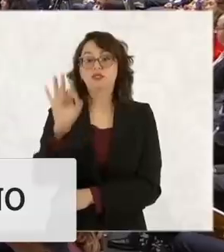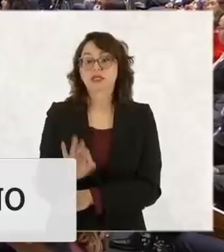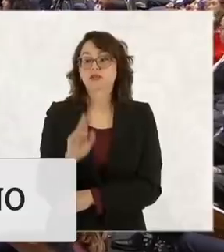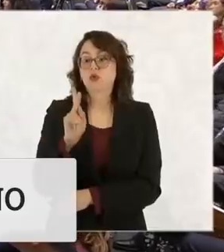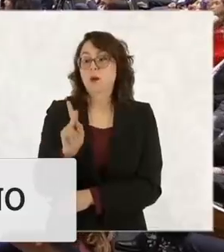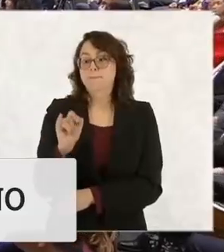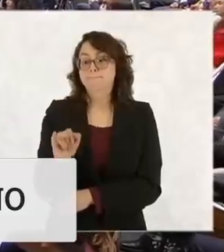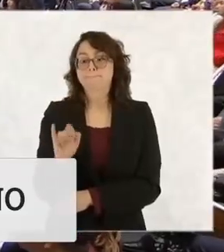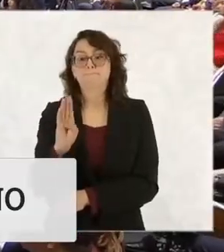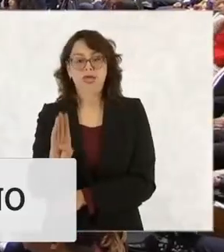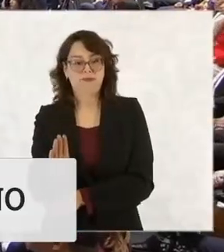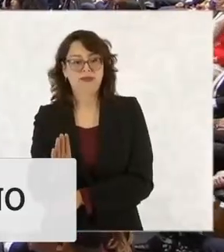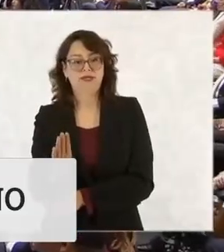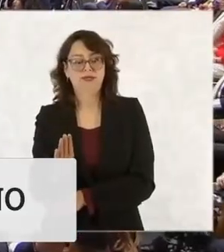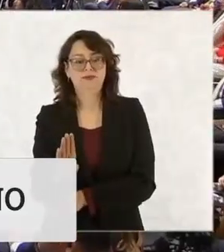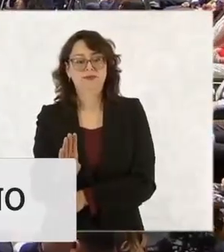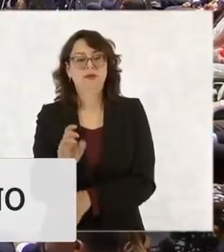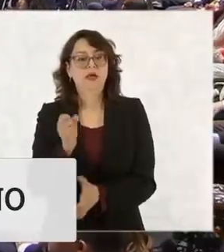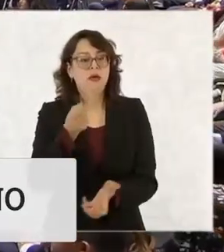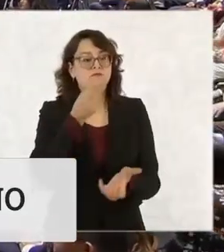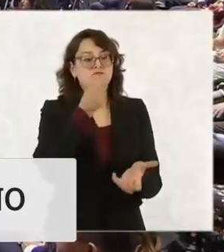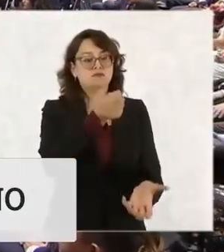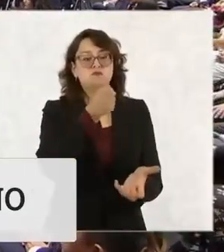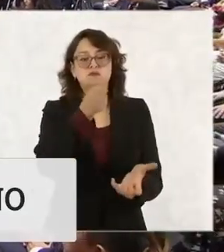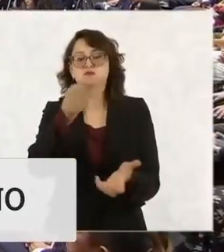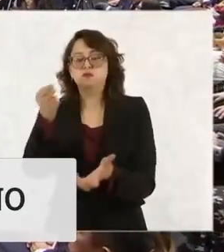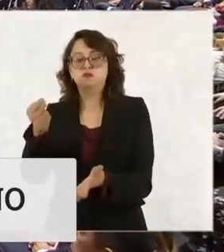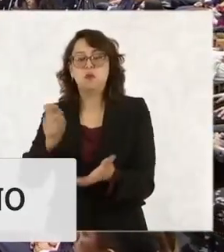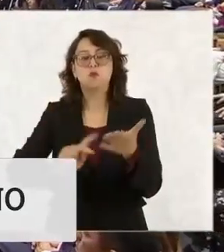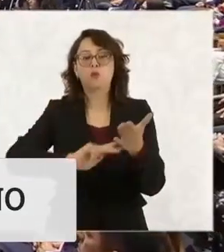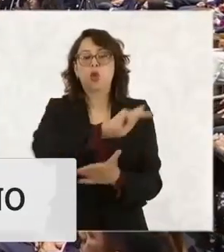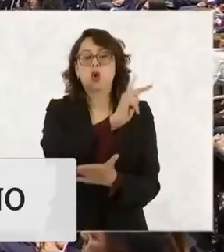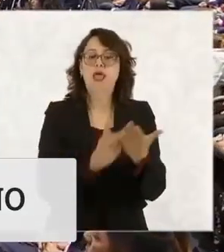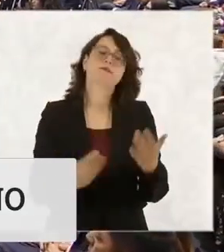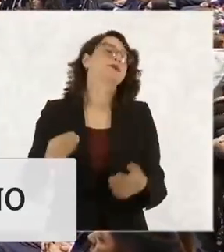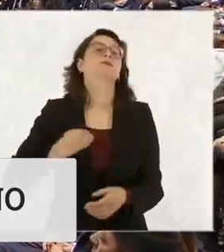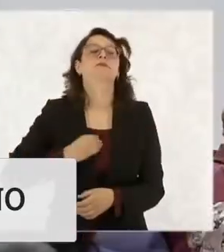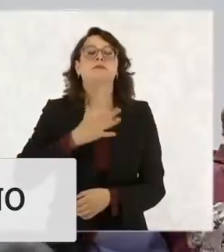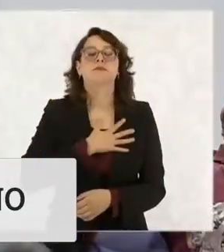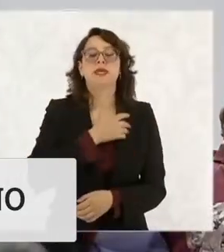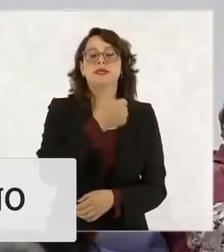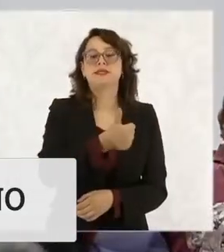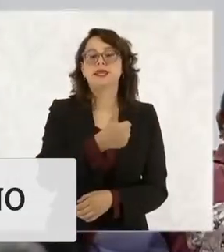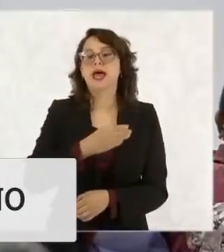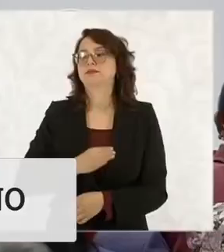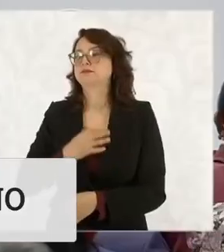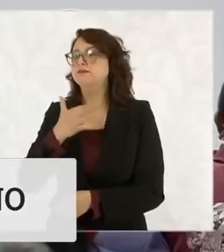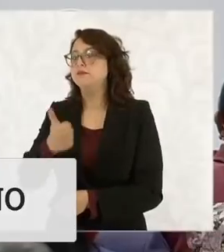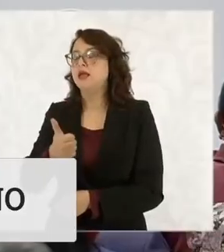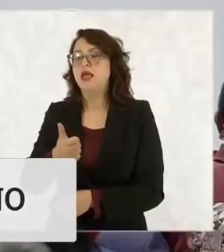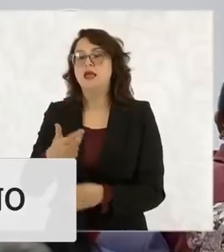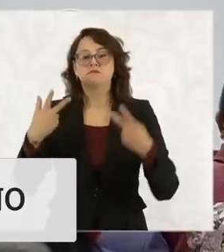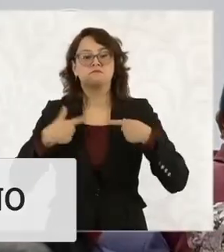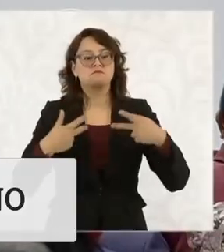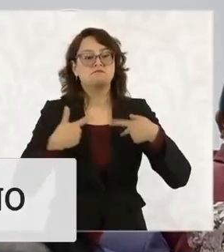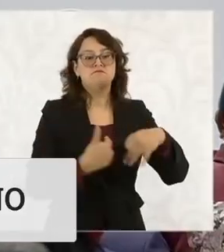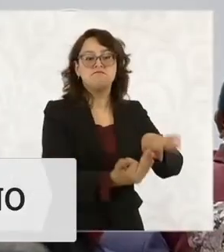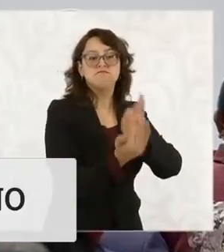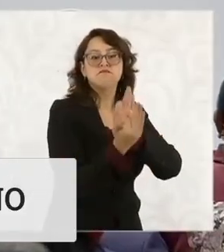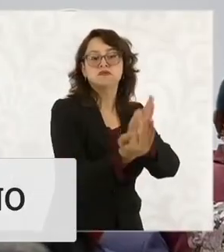2.3% del Producto Interno Bruto, a programas de bienestar, entregados de manera directa,